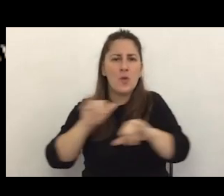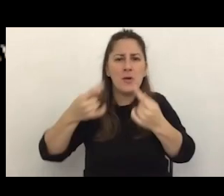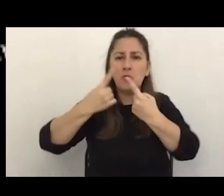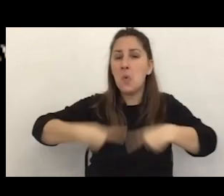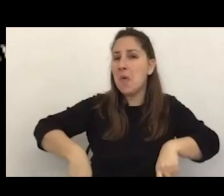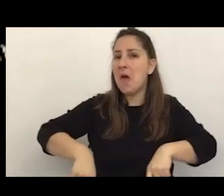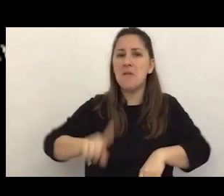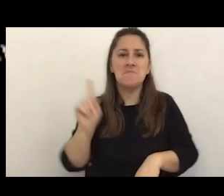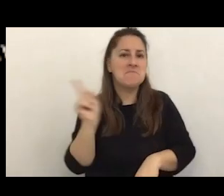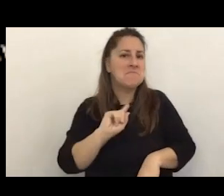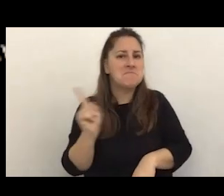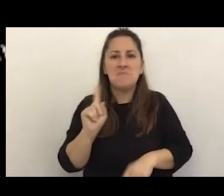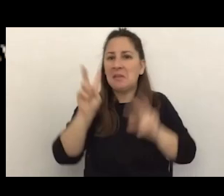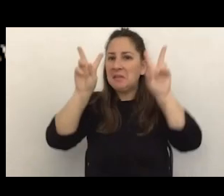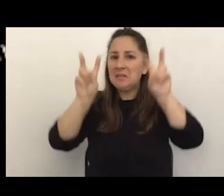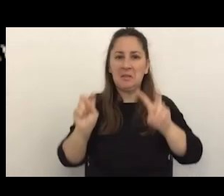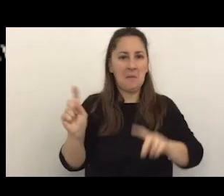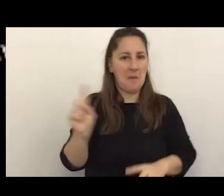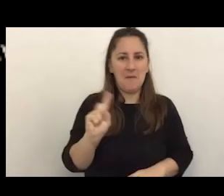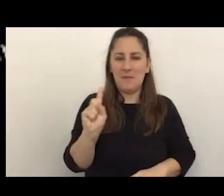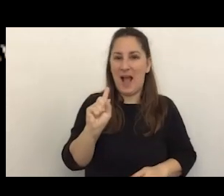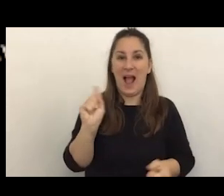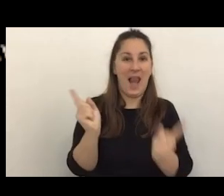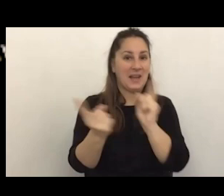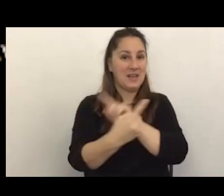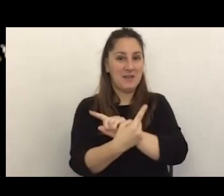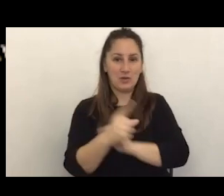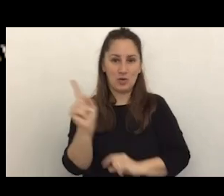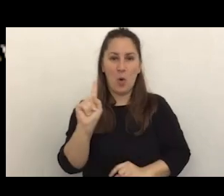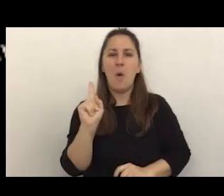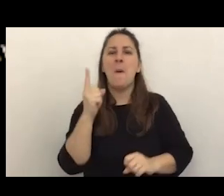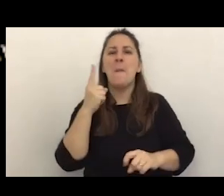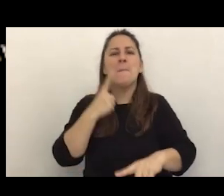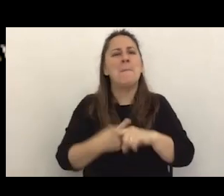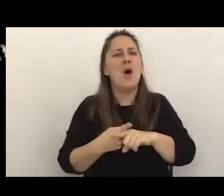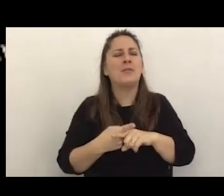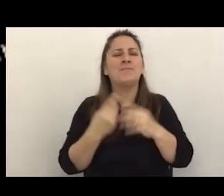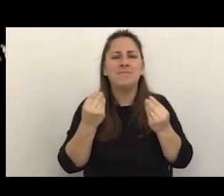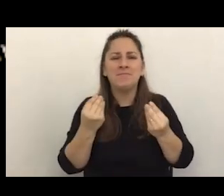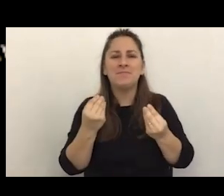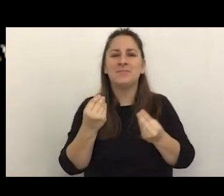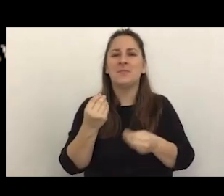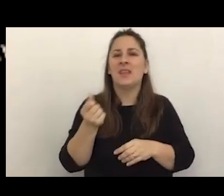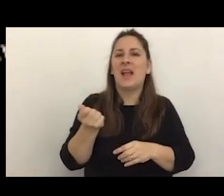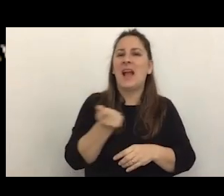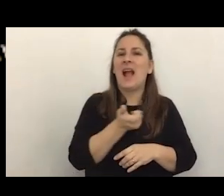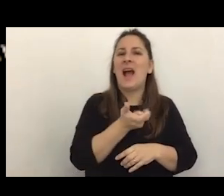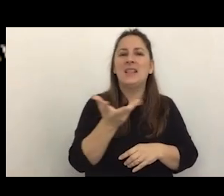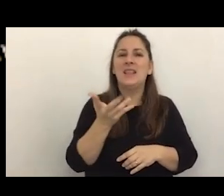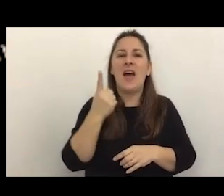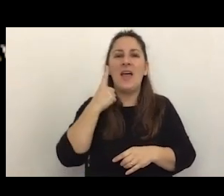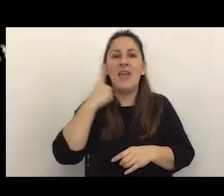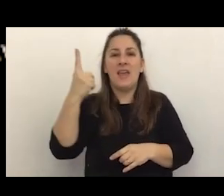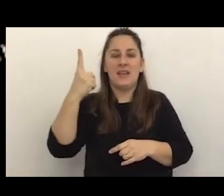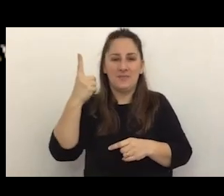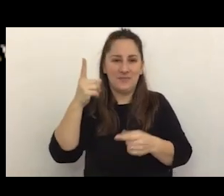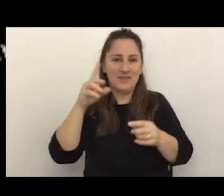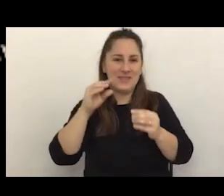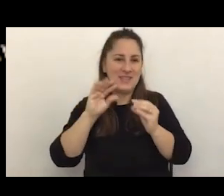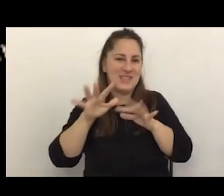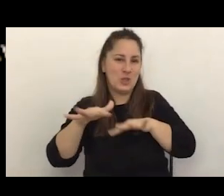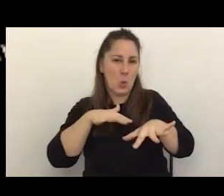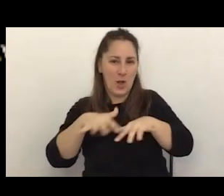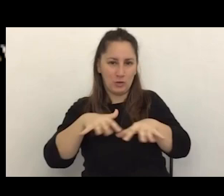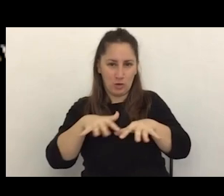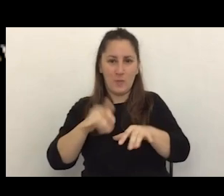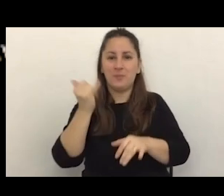novedad en ese sentido. Creo que tiene que ver con una cuestión de índole de cantidad de ocurrencia de casos. O sea, hay